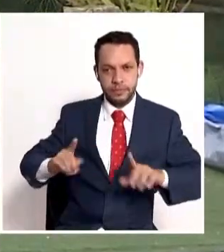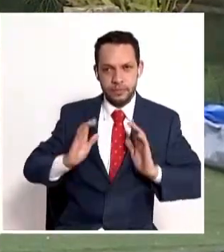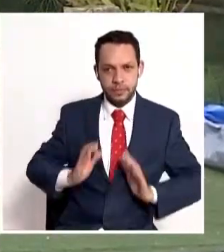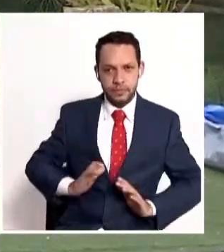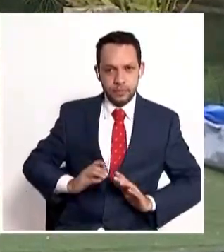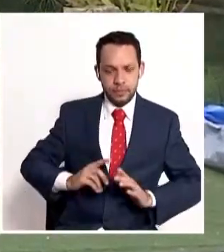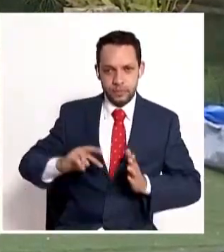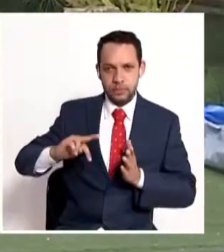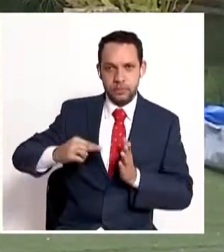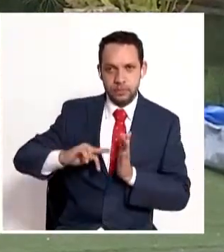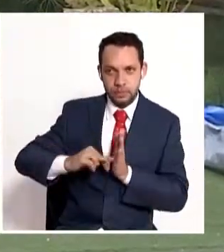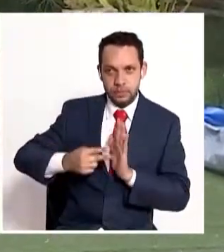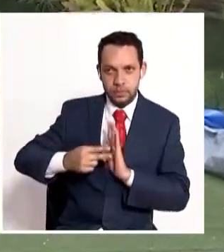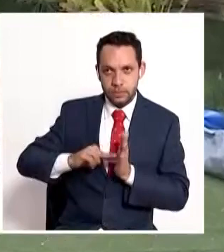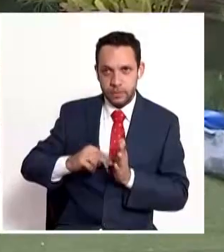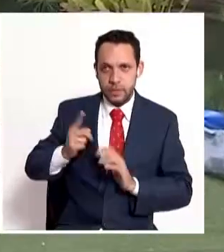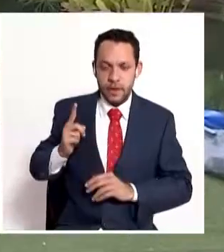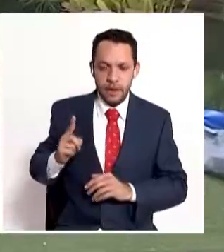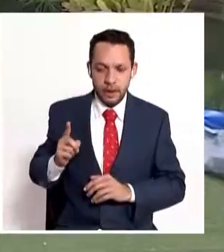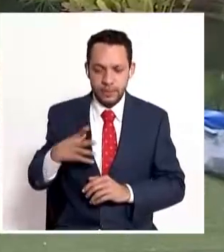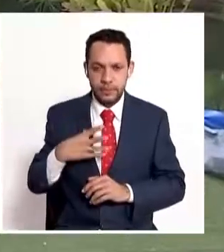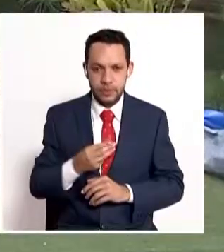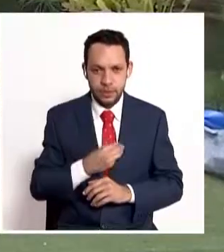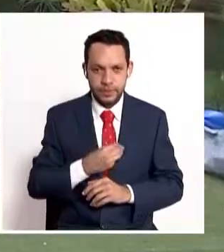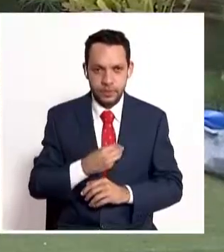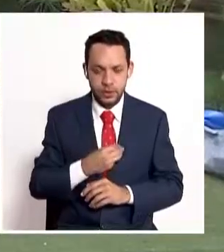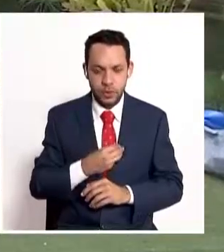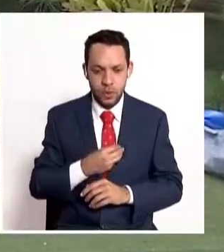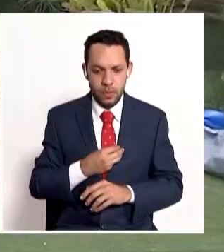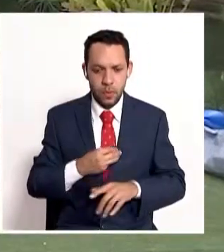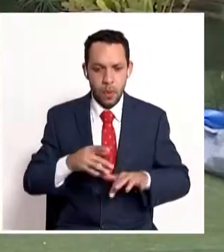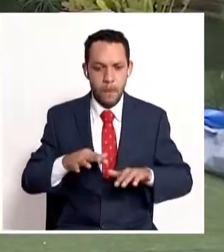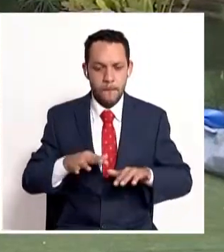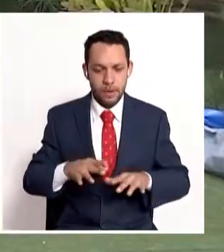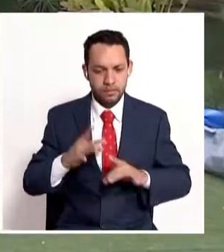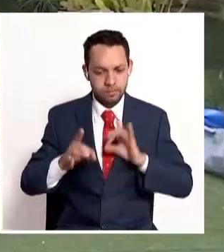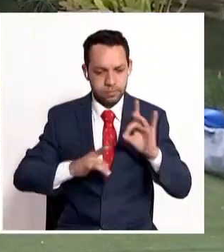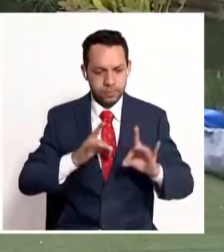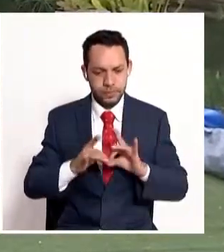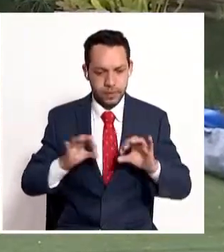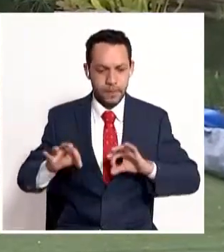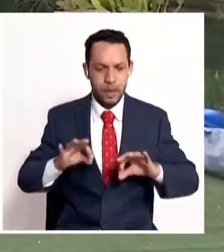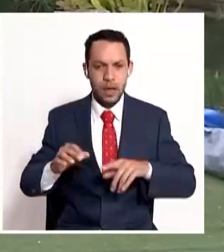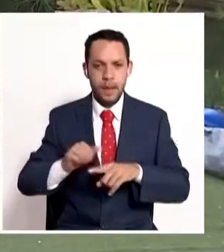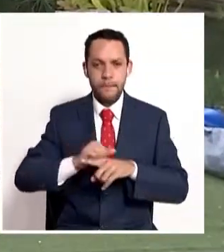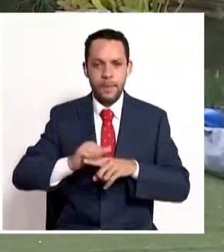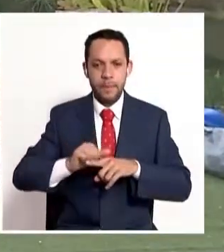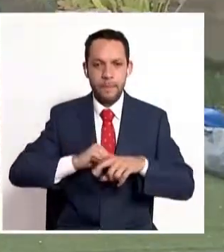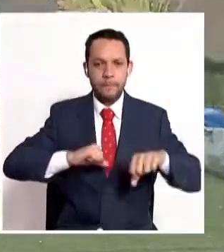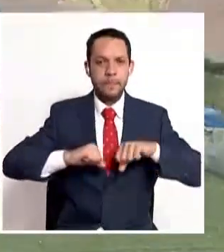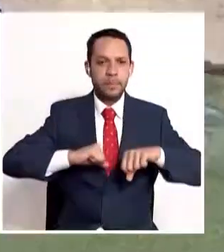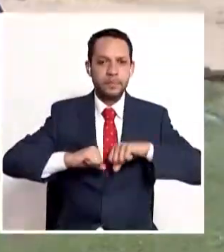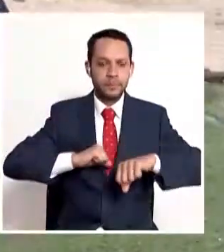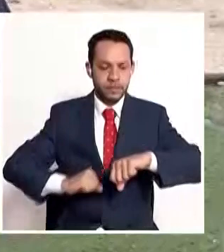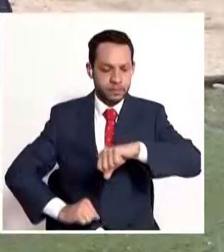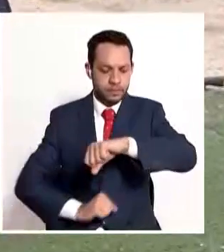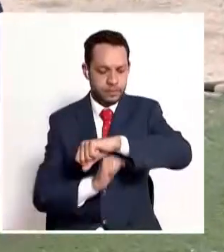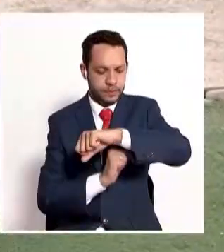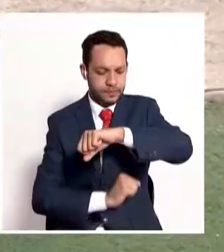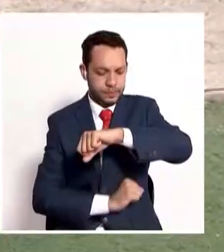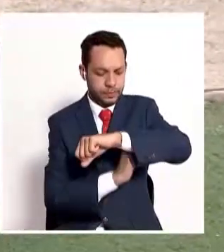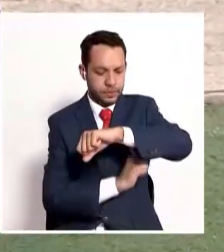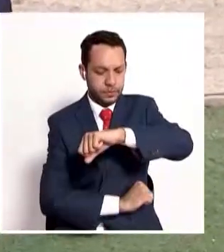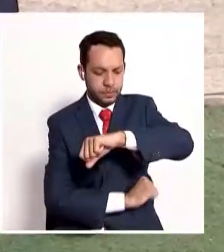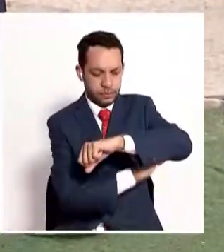esto nos va a permitir que nuestros isquiotibiales estén preparados para la actividad física o para el ejercicio otro de los